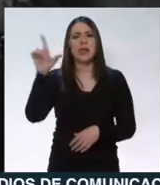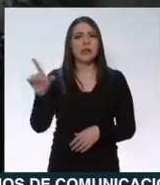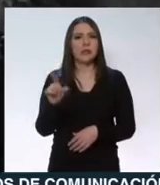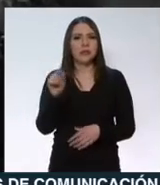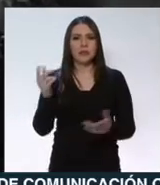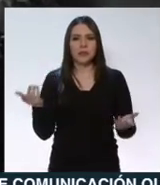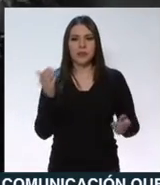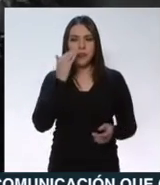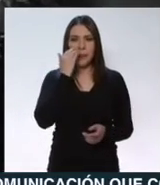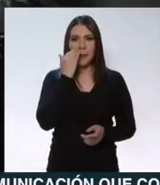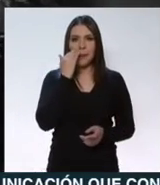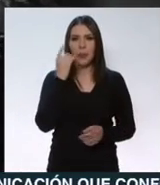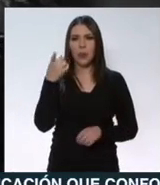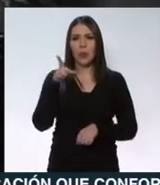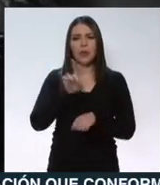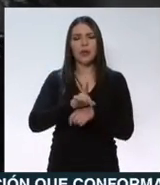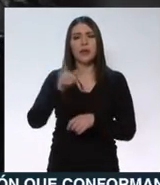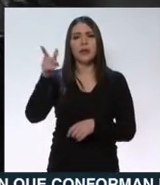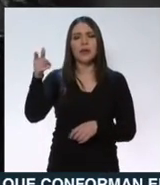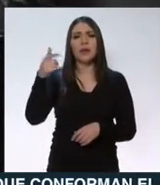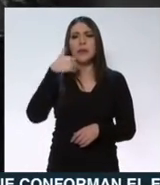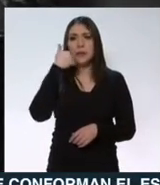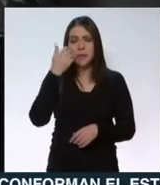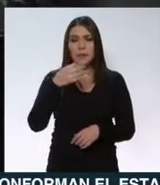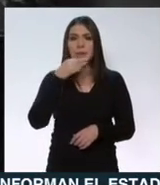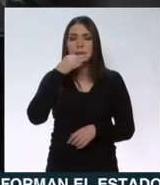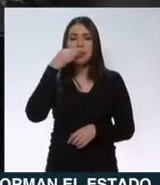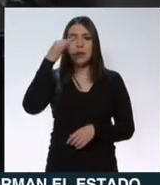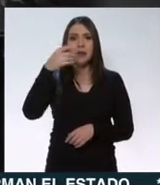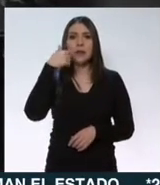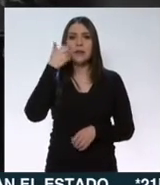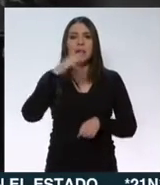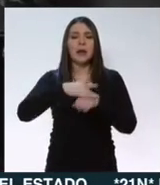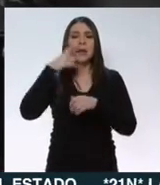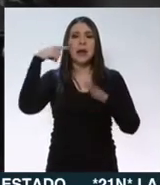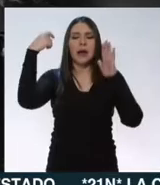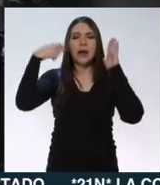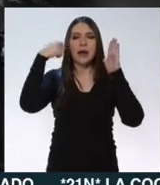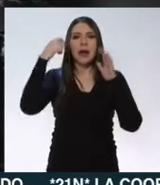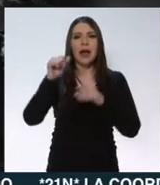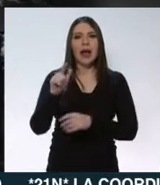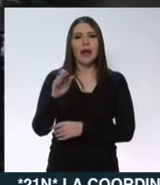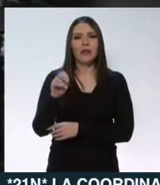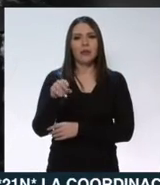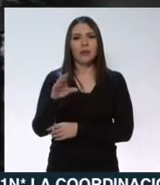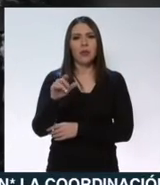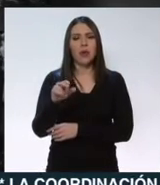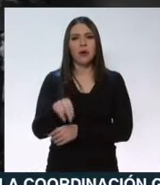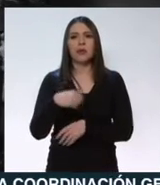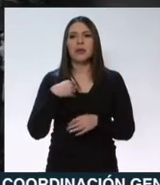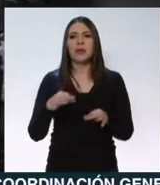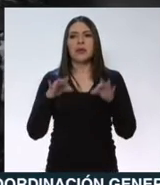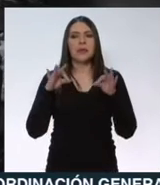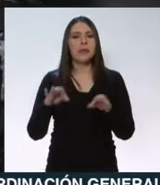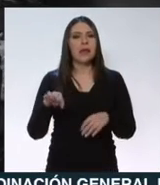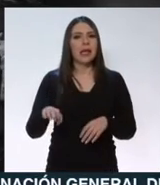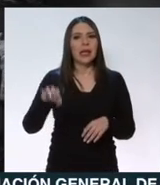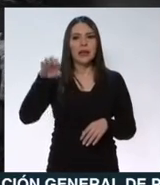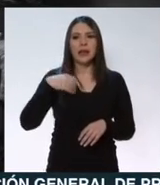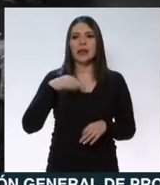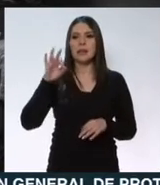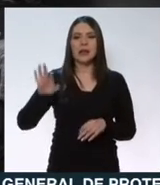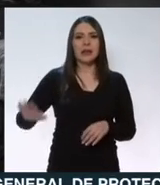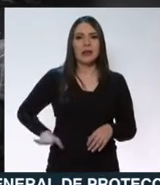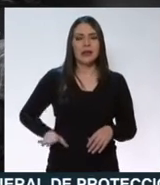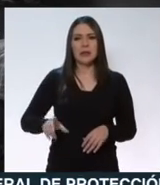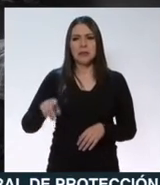pronto, pues un día me llaman a una audición y resulta que es una película de Alfonso Cuarón. Y resulta que tengo la edad del personaje, el perfil del personaje,